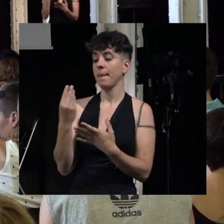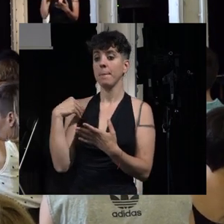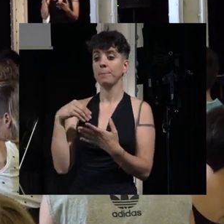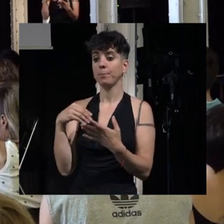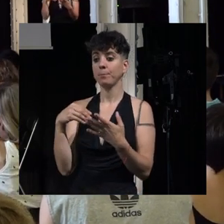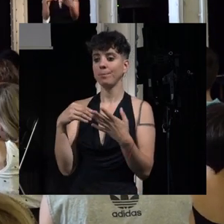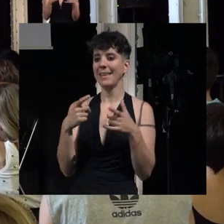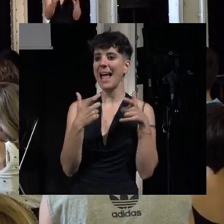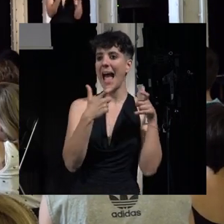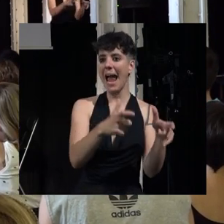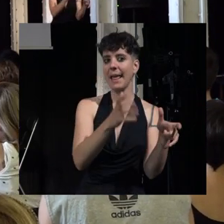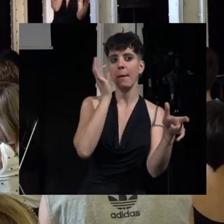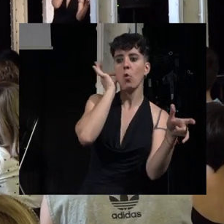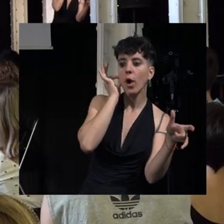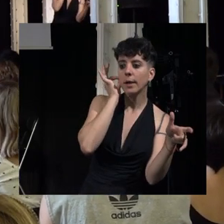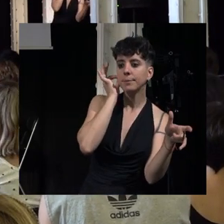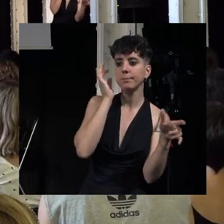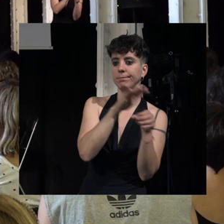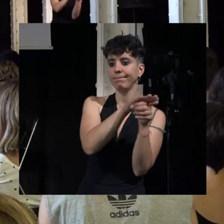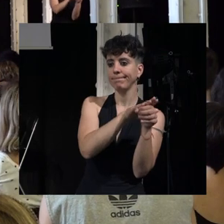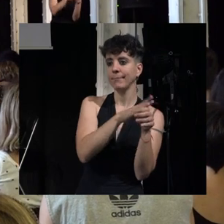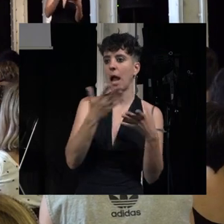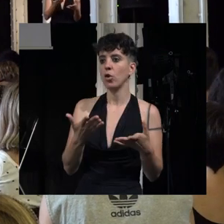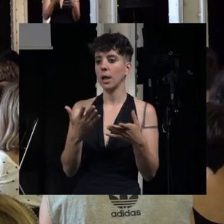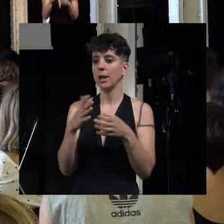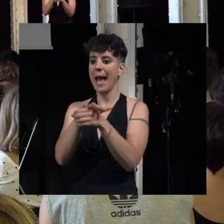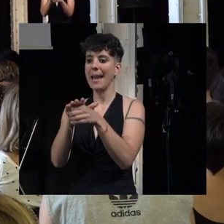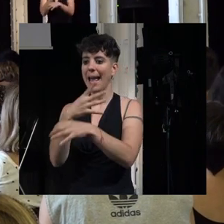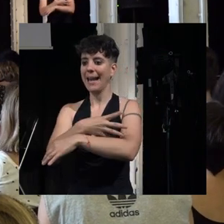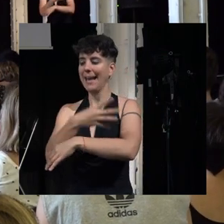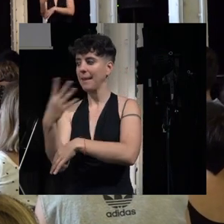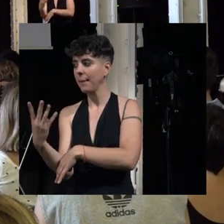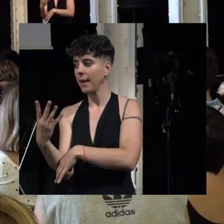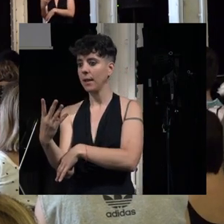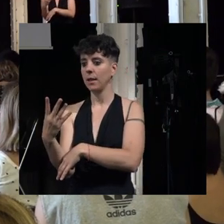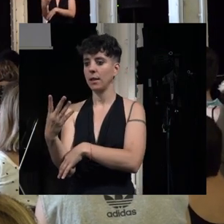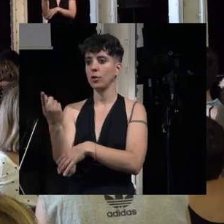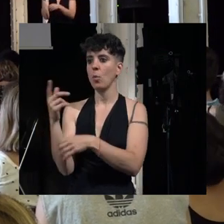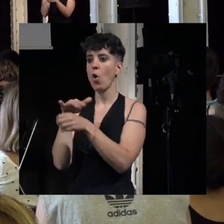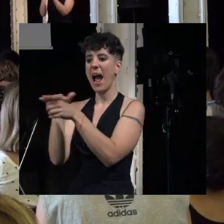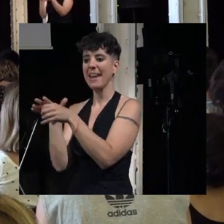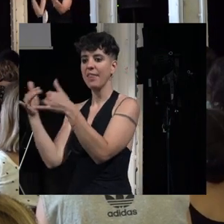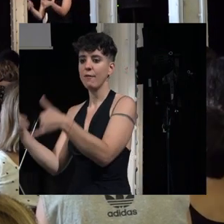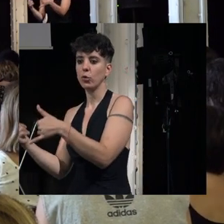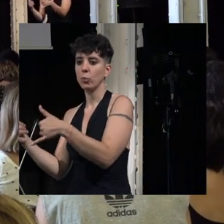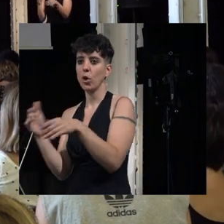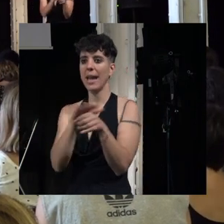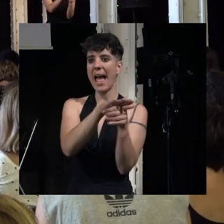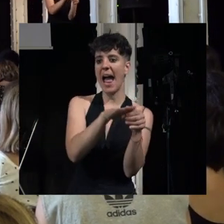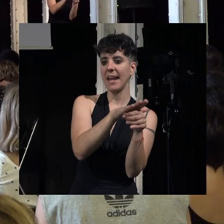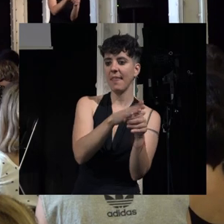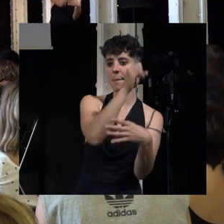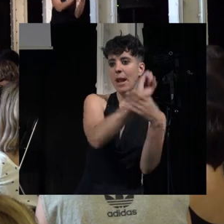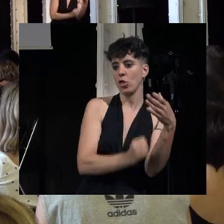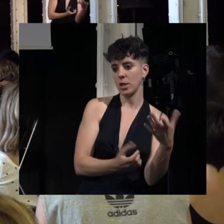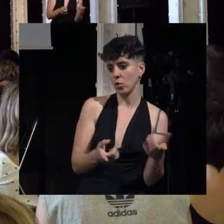área de la mujer, ahora va a haber un área de LGTB y el estar... Es como si hubiera un área de fútbol y otra de baloncesto, ¿no?